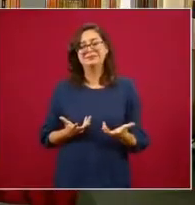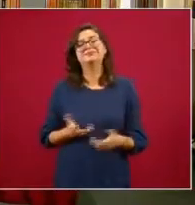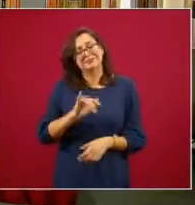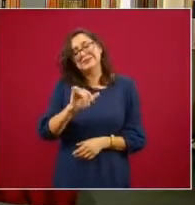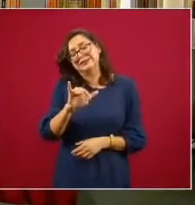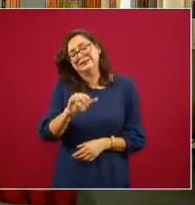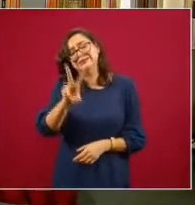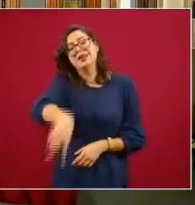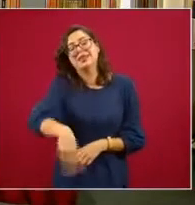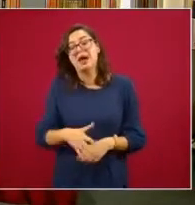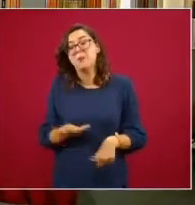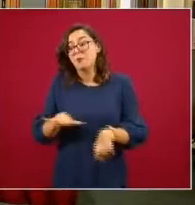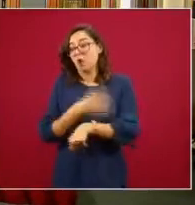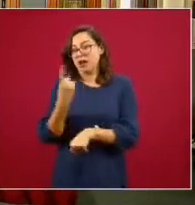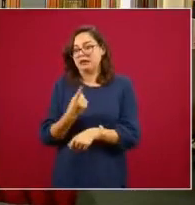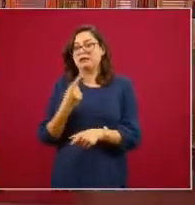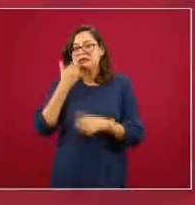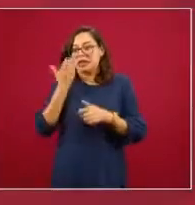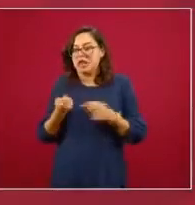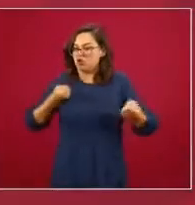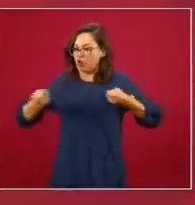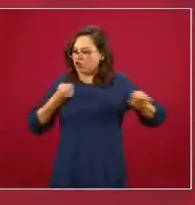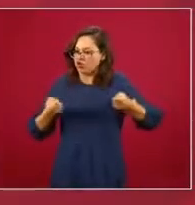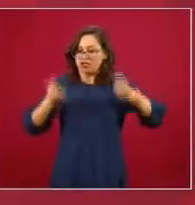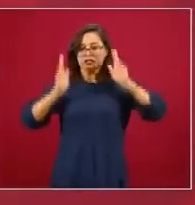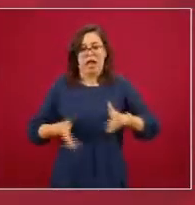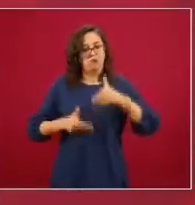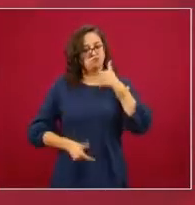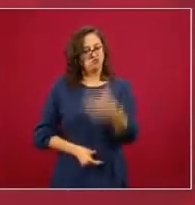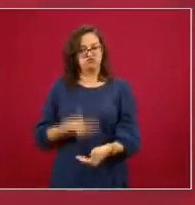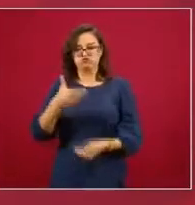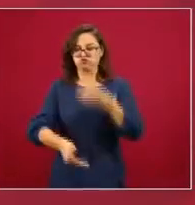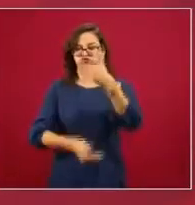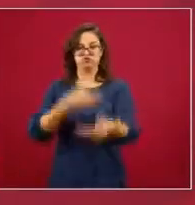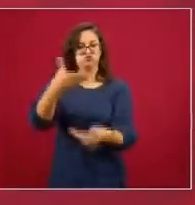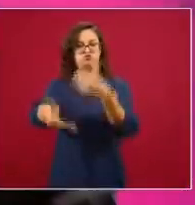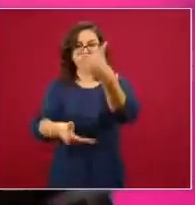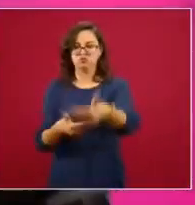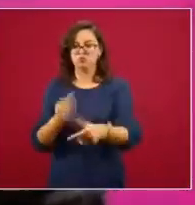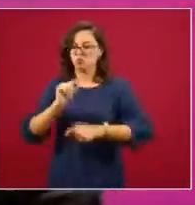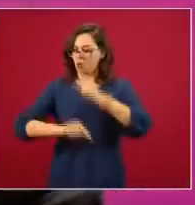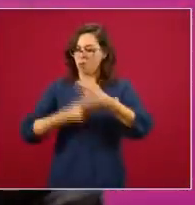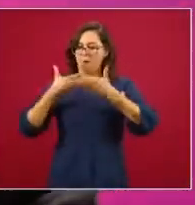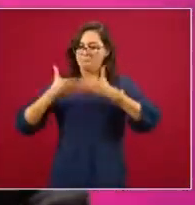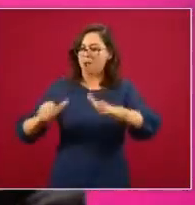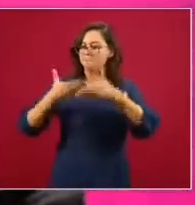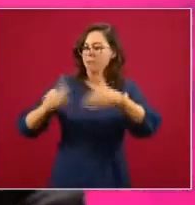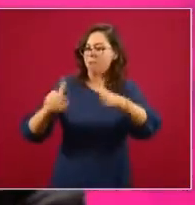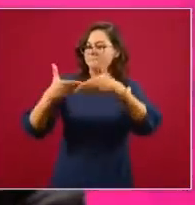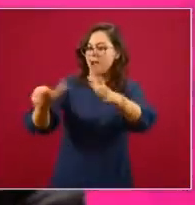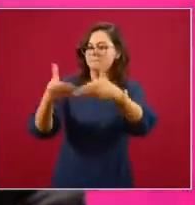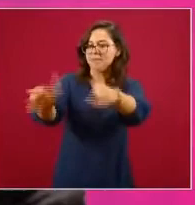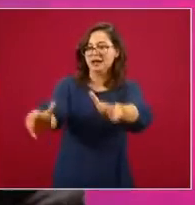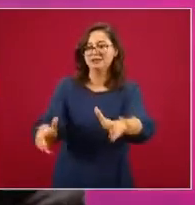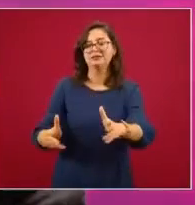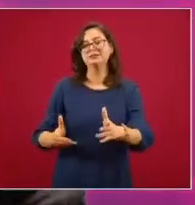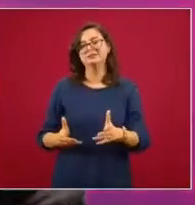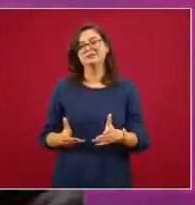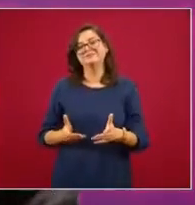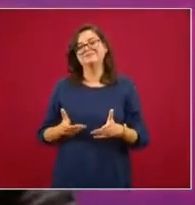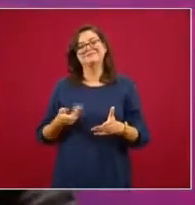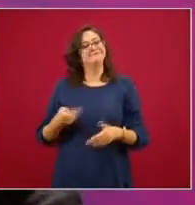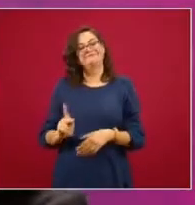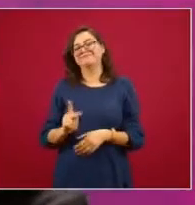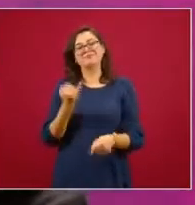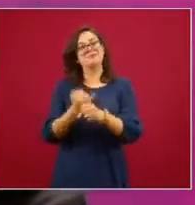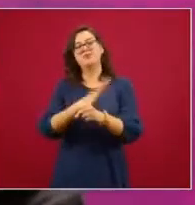desearía tener ya un control progresivo de la epidemia que permitiera una apertura de las actividades sociales y económicas.